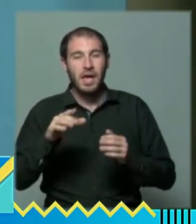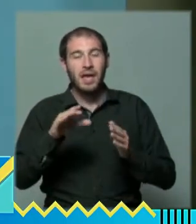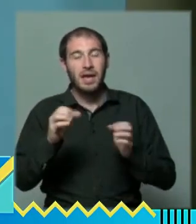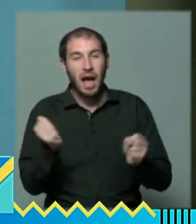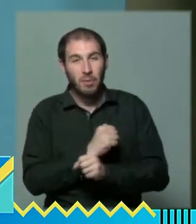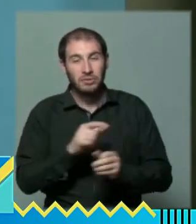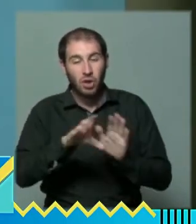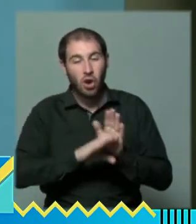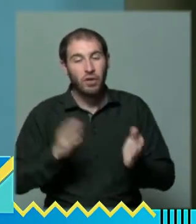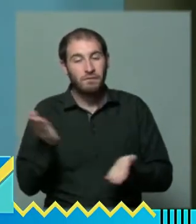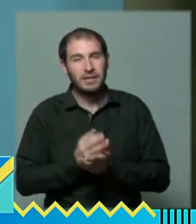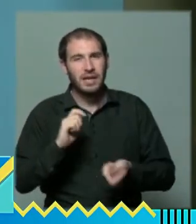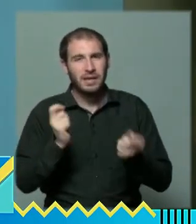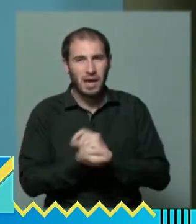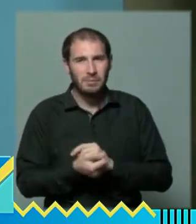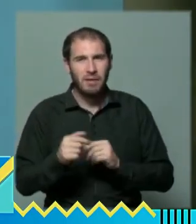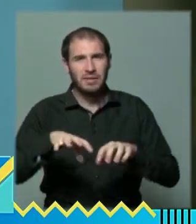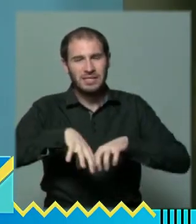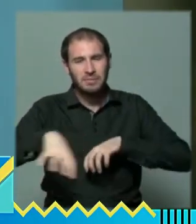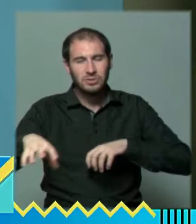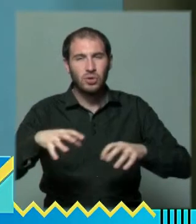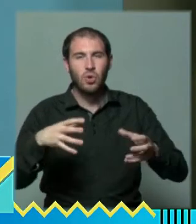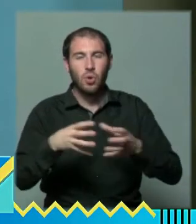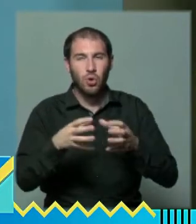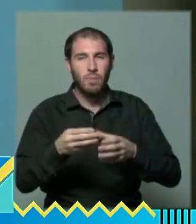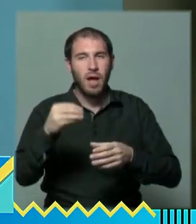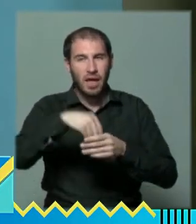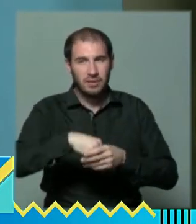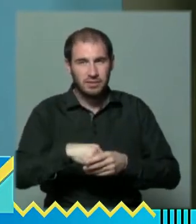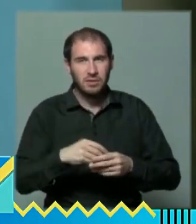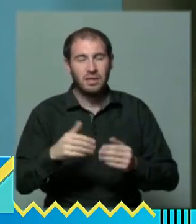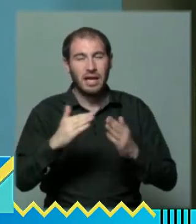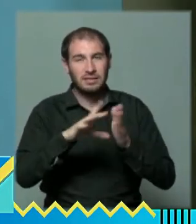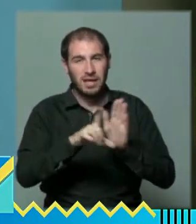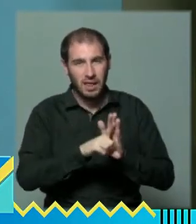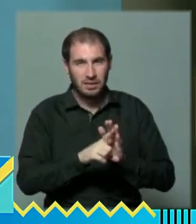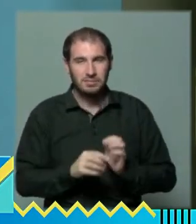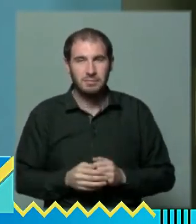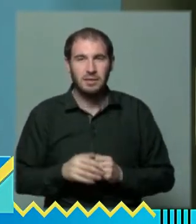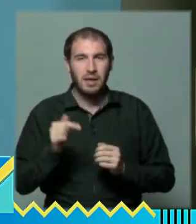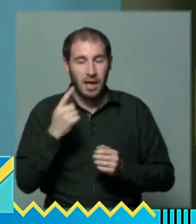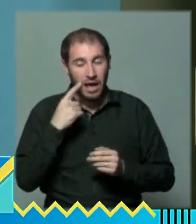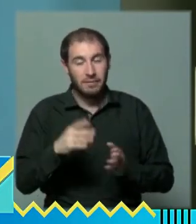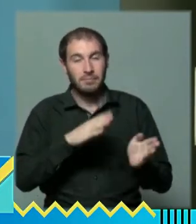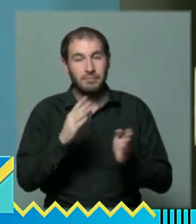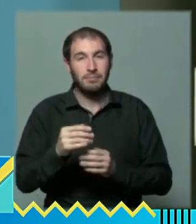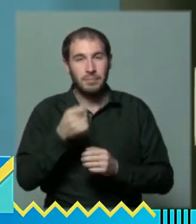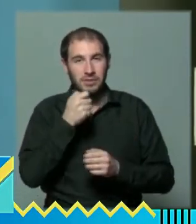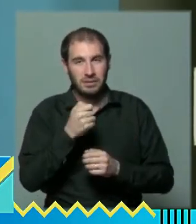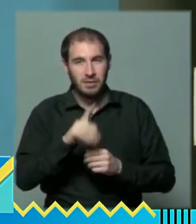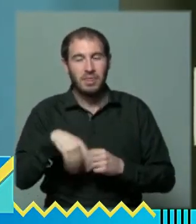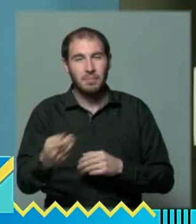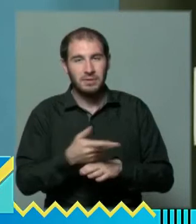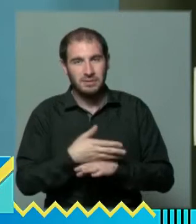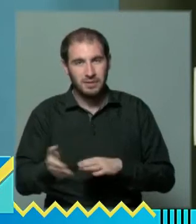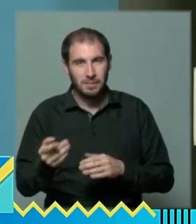del Código de Faltas por ahí generó cierta división en los bloques que componen la legislatura. Lo vamos a dejar picando para los entrevistados y ya